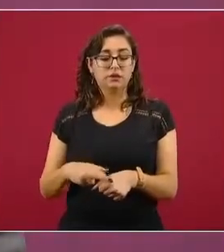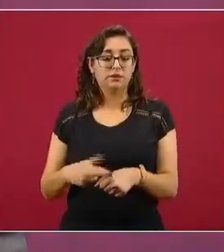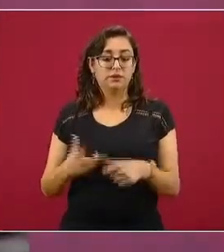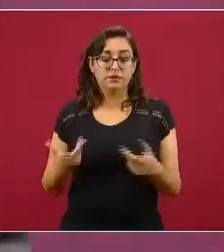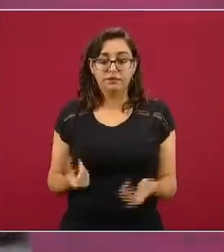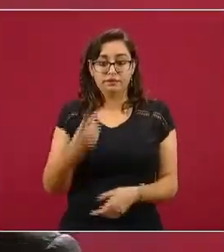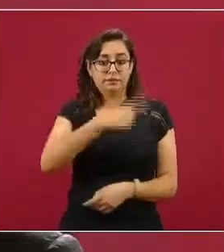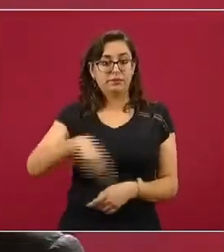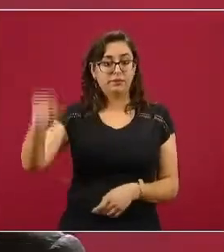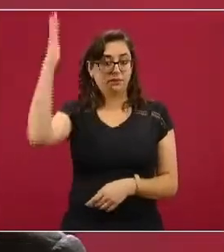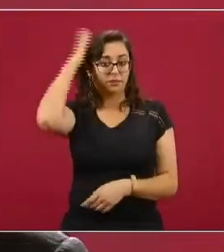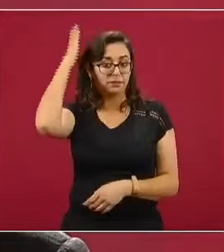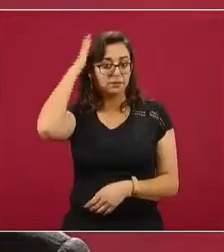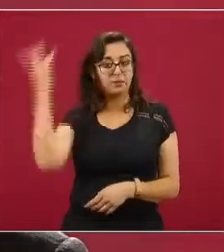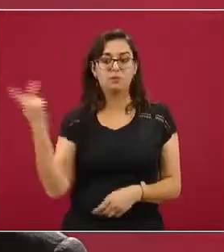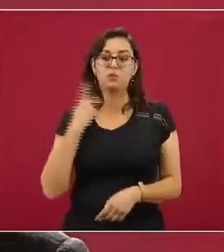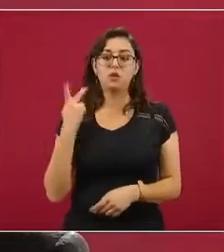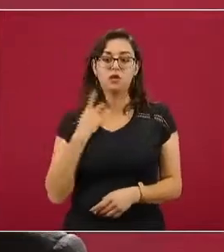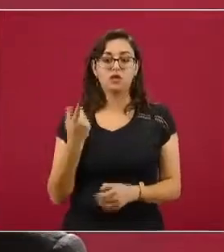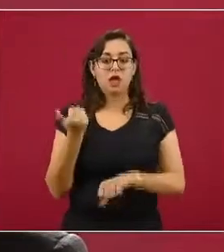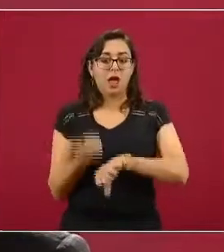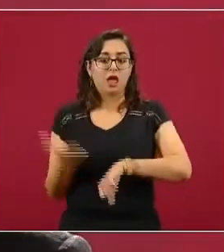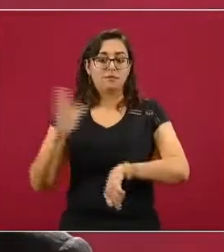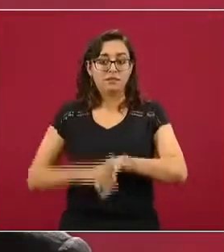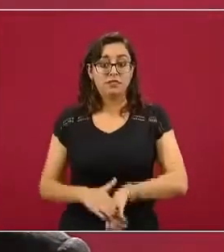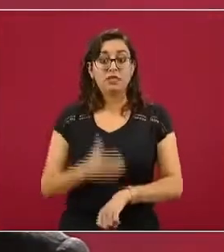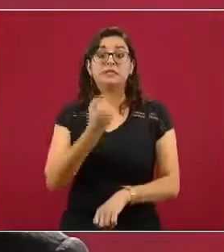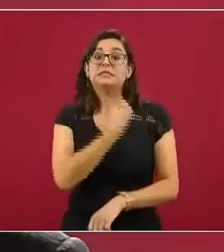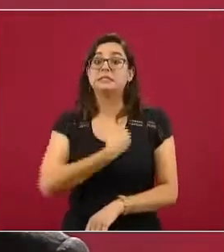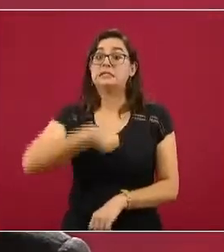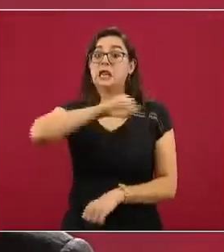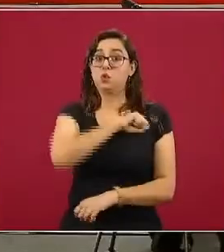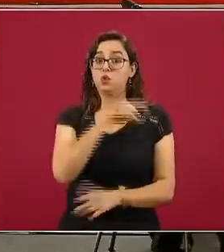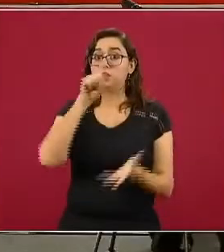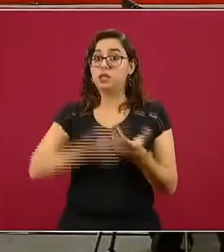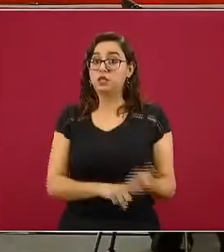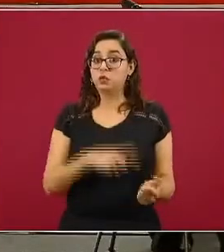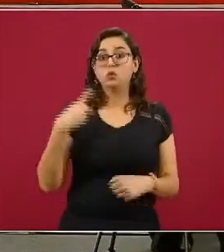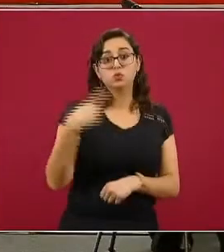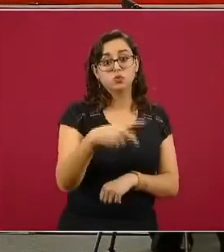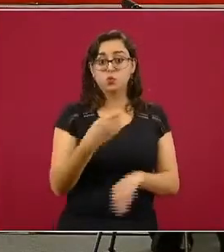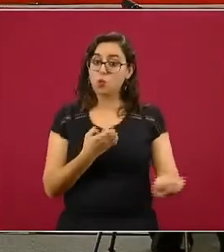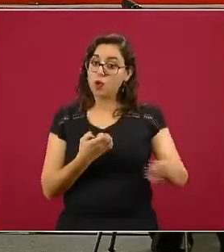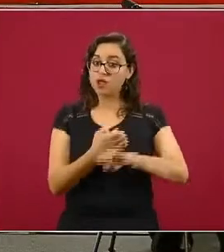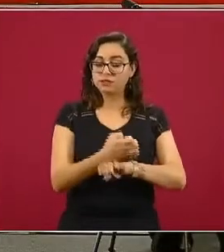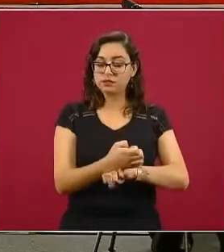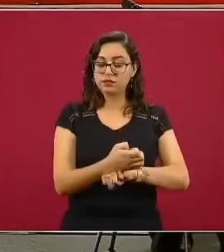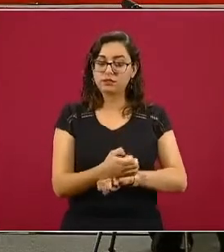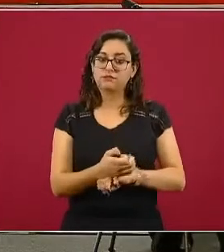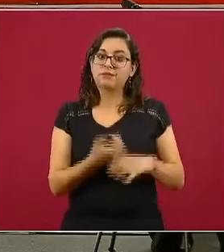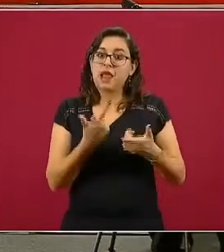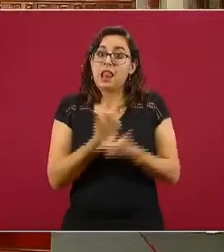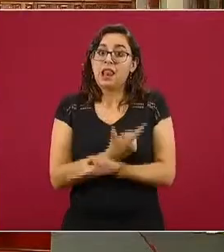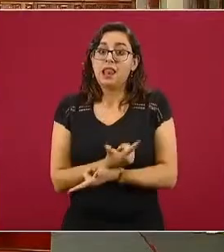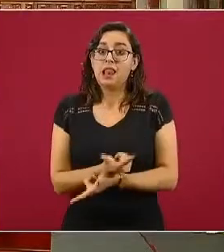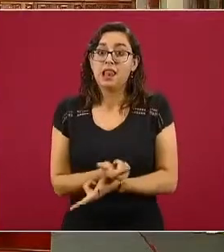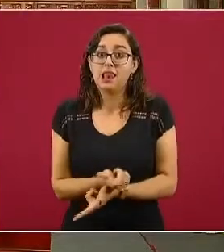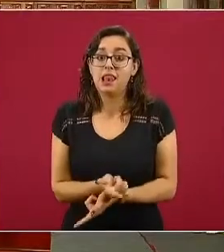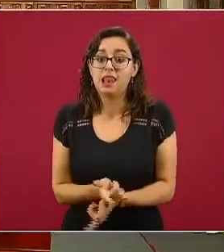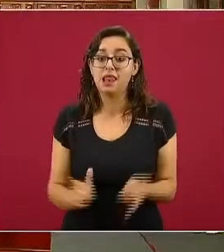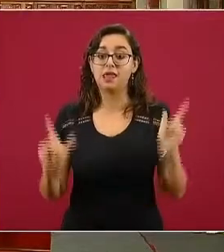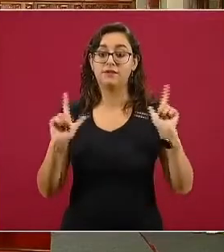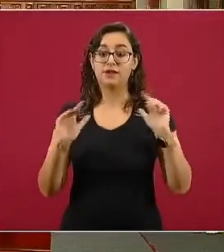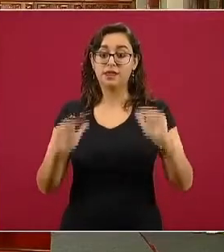los liderazgos políticos y administrativos y sanitarios de los estados libres y soberanos. Vivimos en